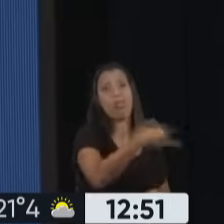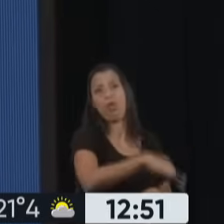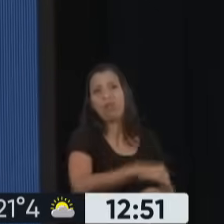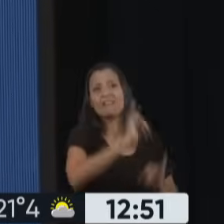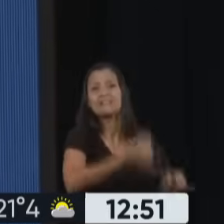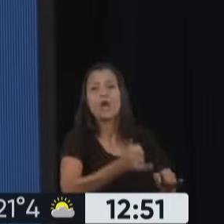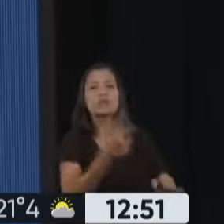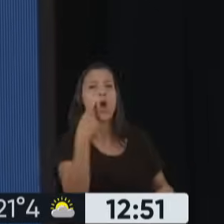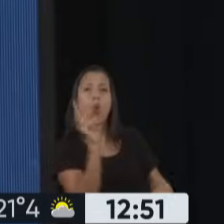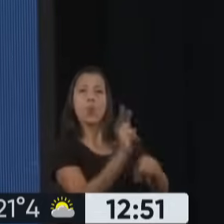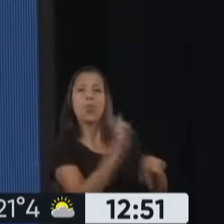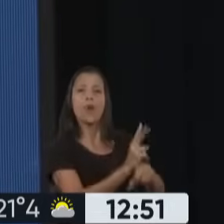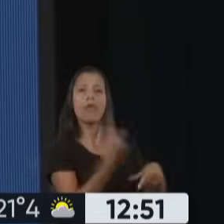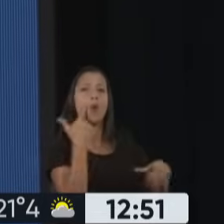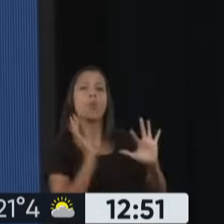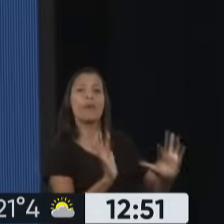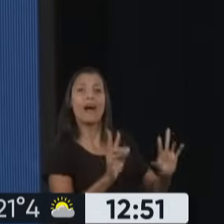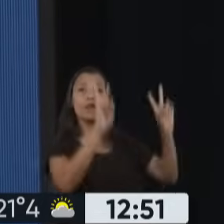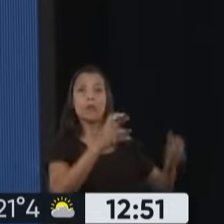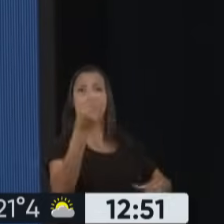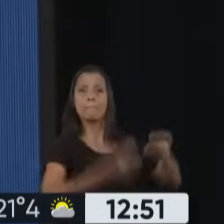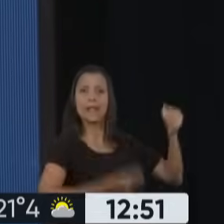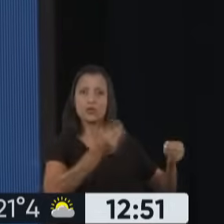restricción presupuestaria.